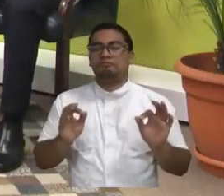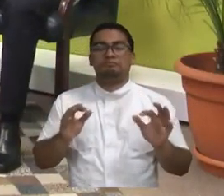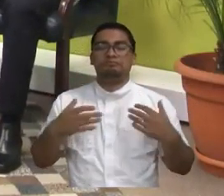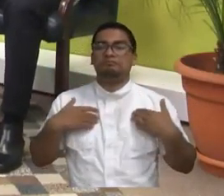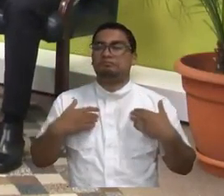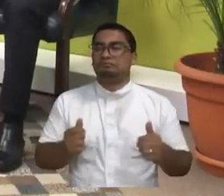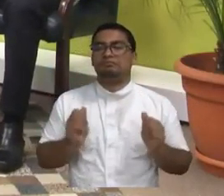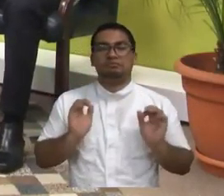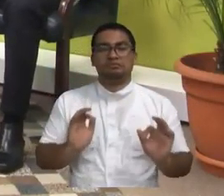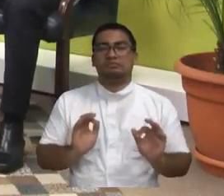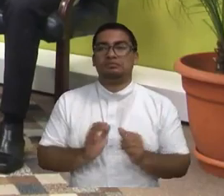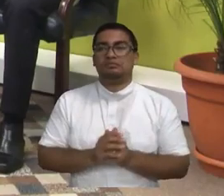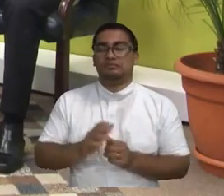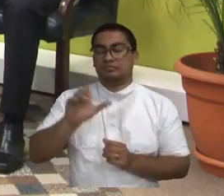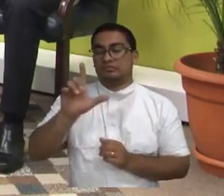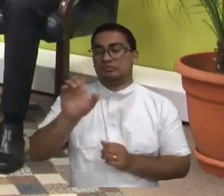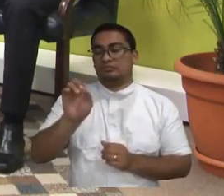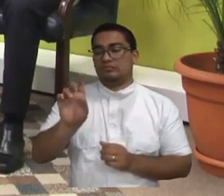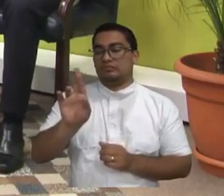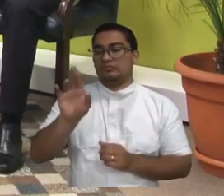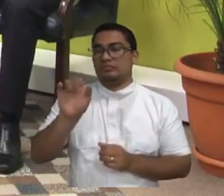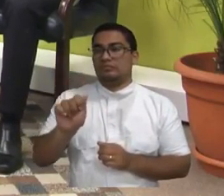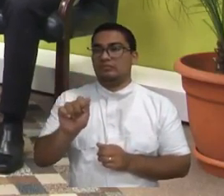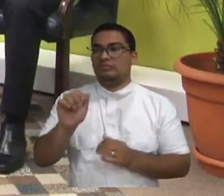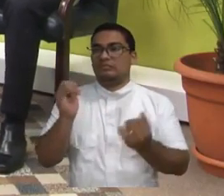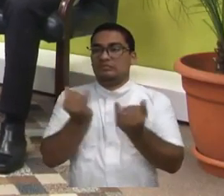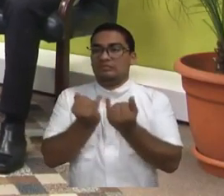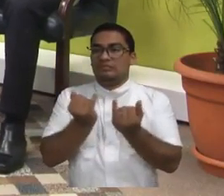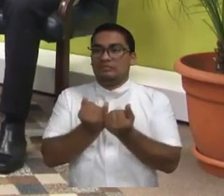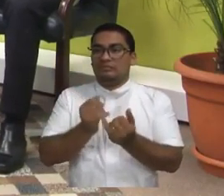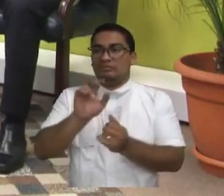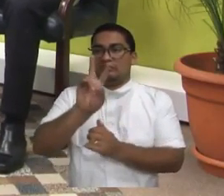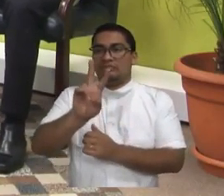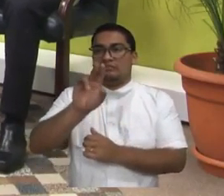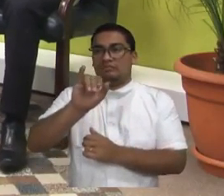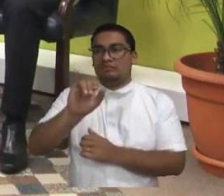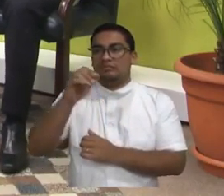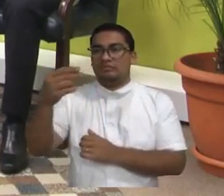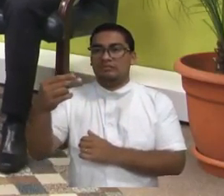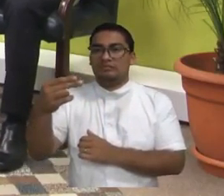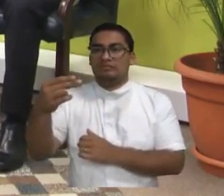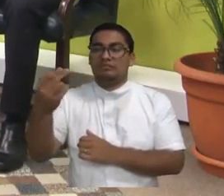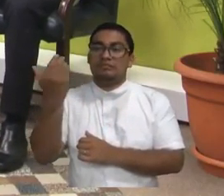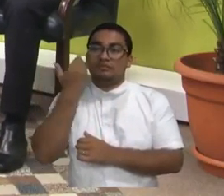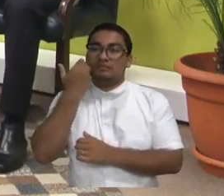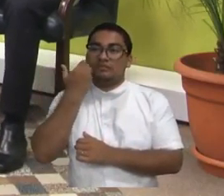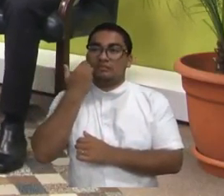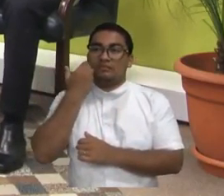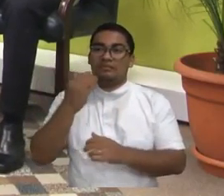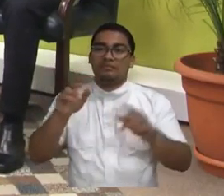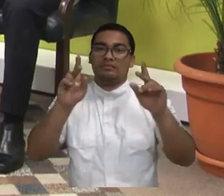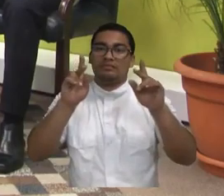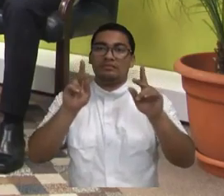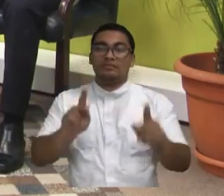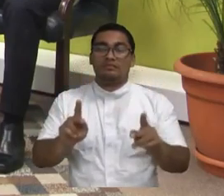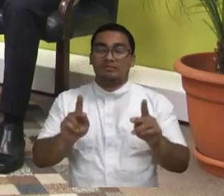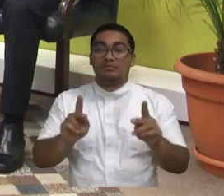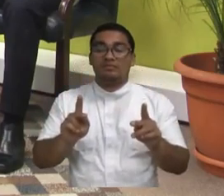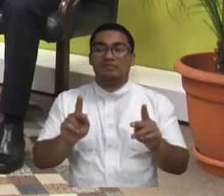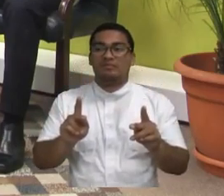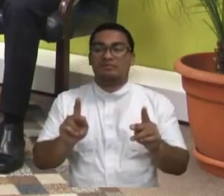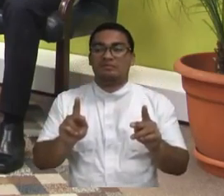sea, la lepra, al igual que el VIH, ahora es visto como una enfermedad crónica, porque simplemente la persona que la porta, que la